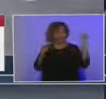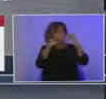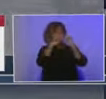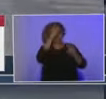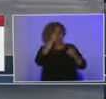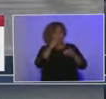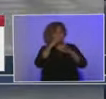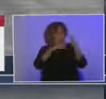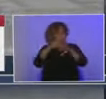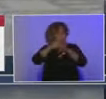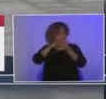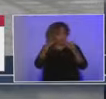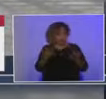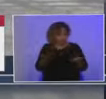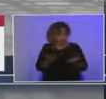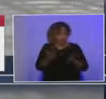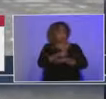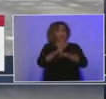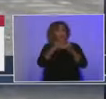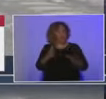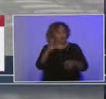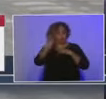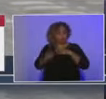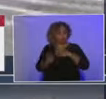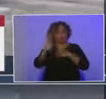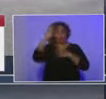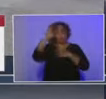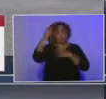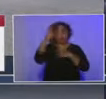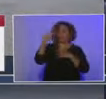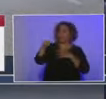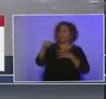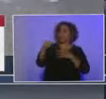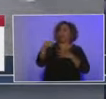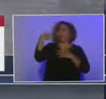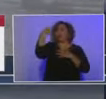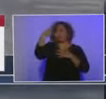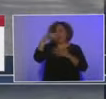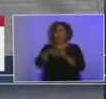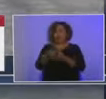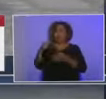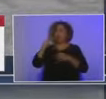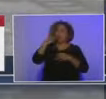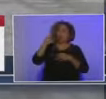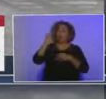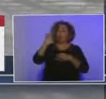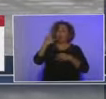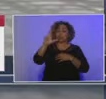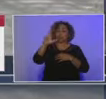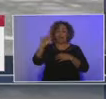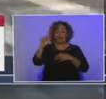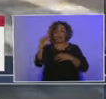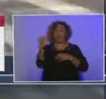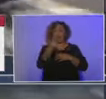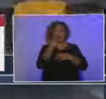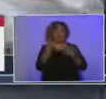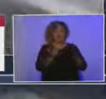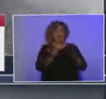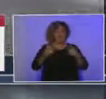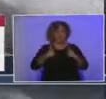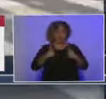dominicanos que boricuas en el sur del Bronx. Es la realidad, pero también yo creo que, como dijo José Serrano, que él siempre decía que él era